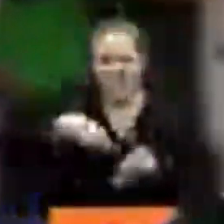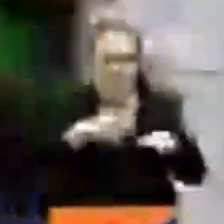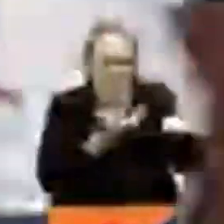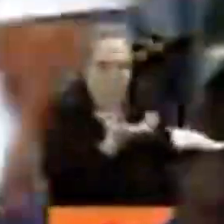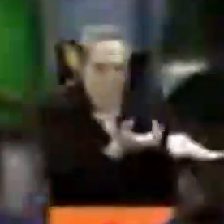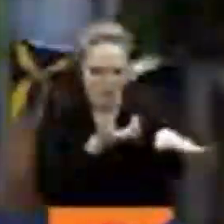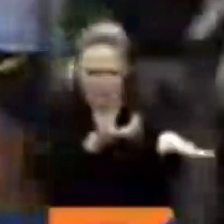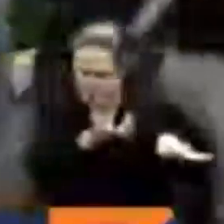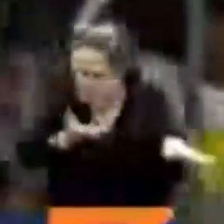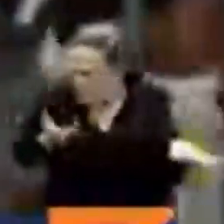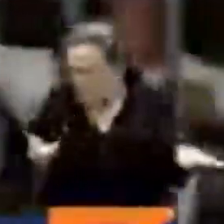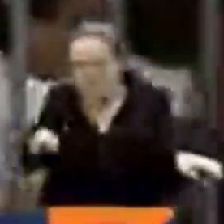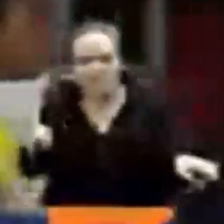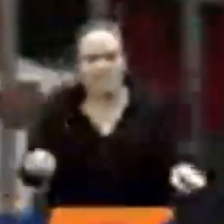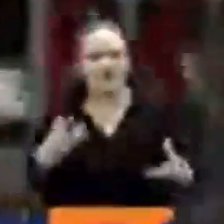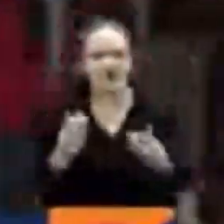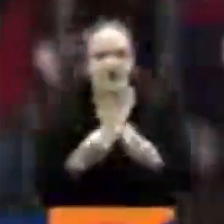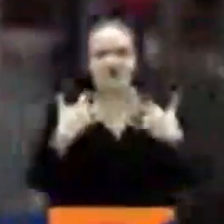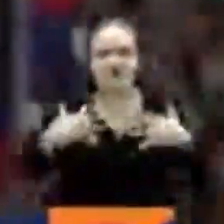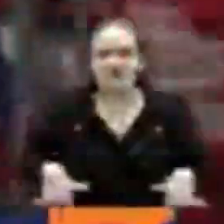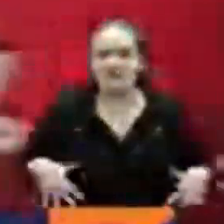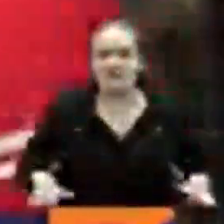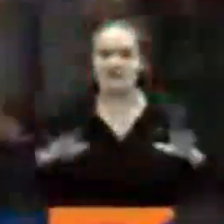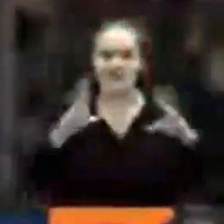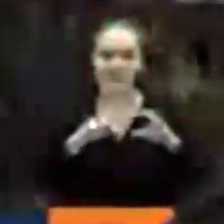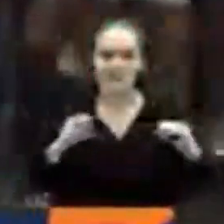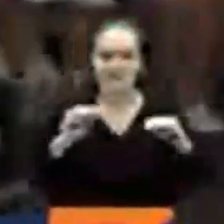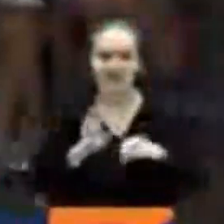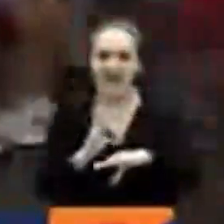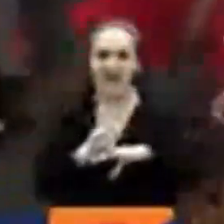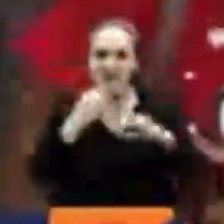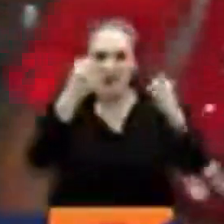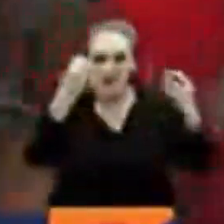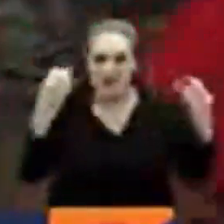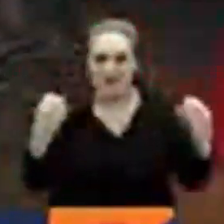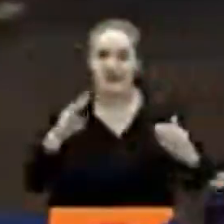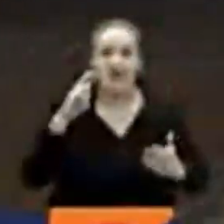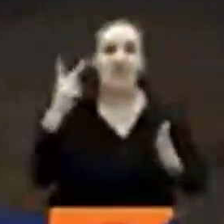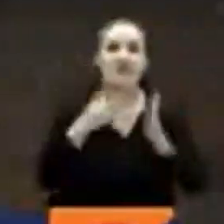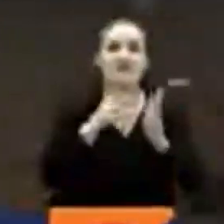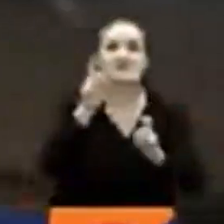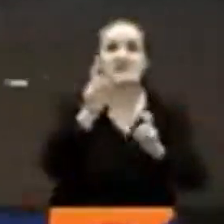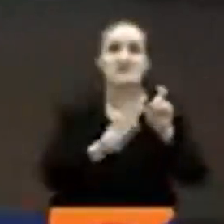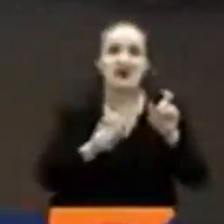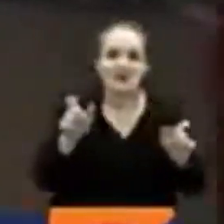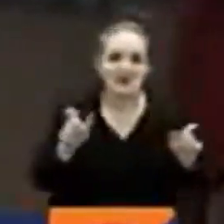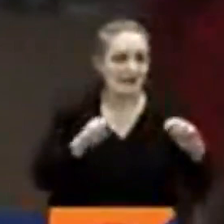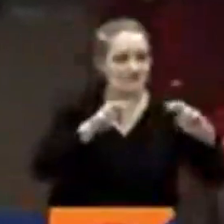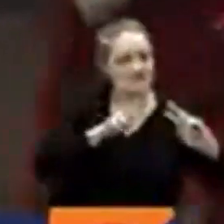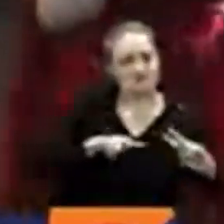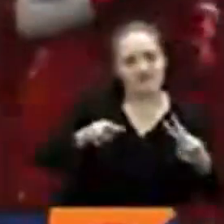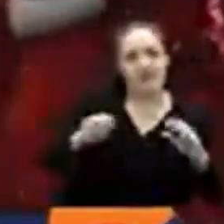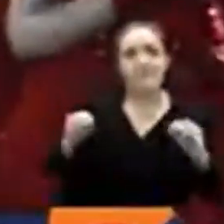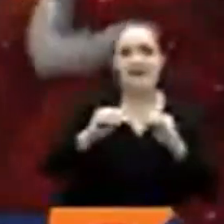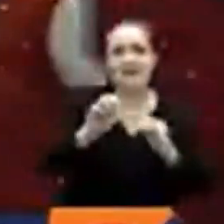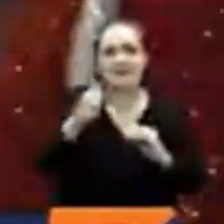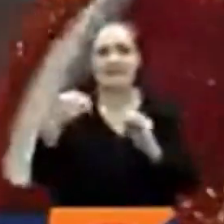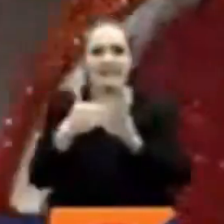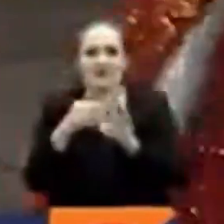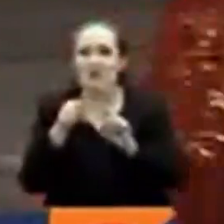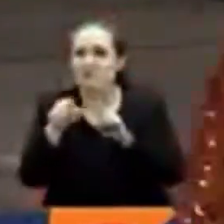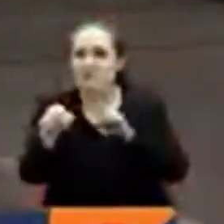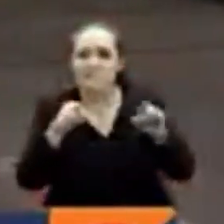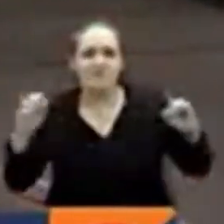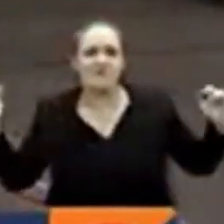personificaciones, disfraces navideños, luces y artistas. Más de 2.000 personas, más de 10.000 personas están volcadas a